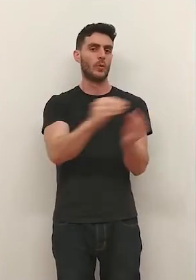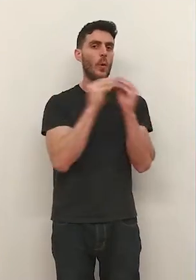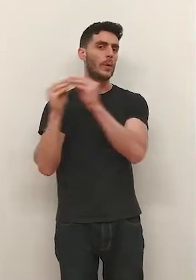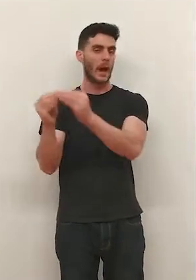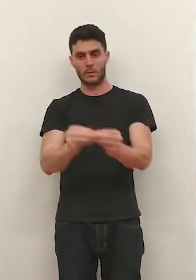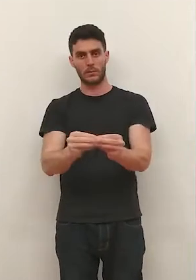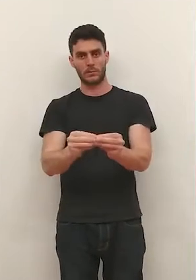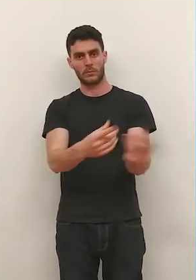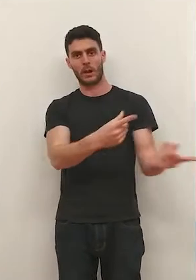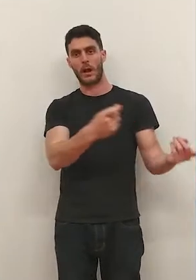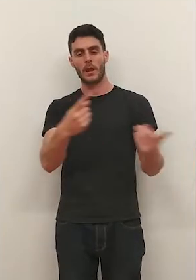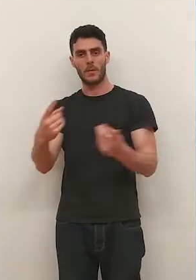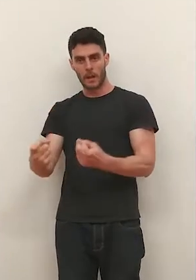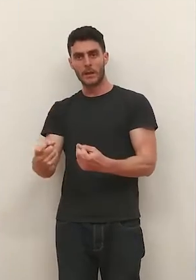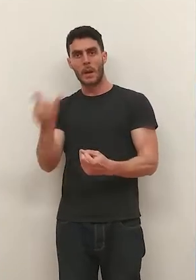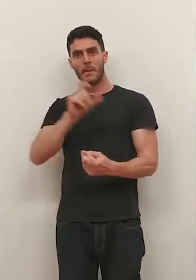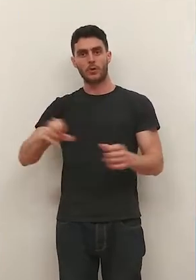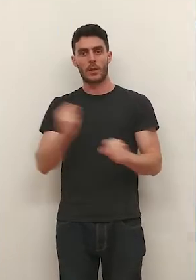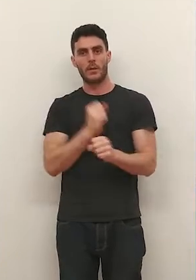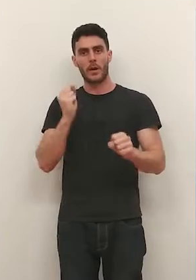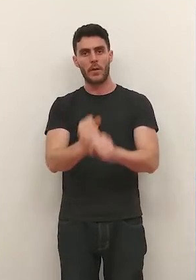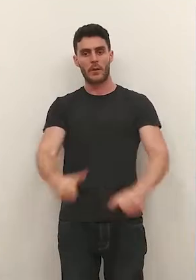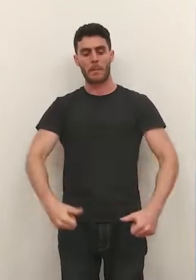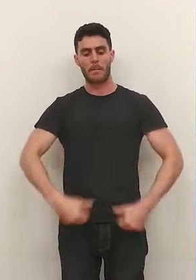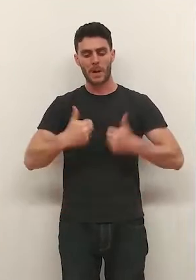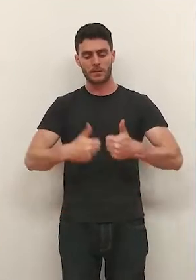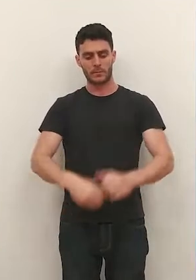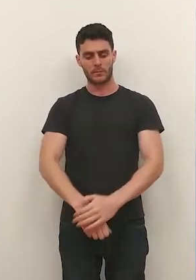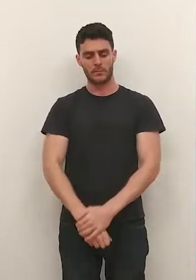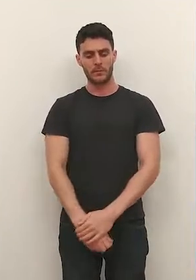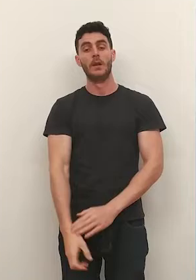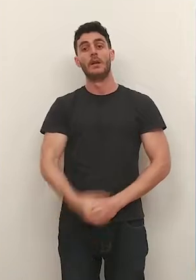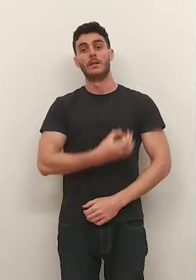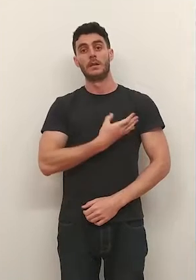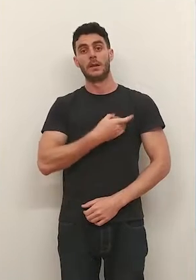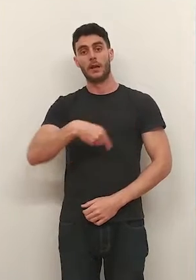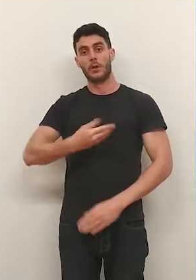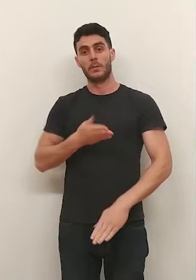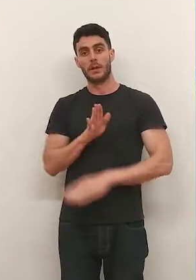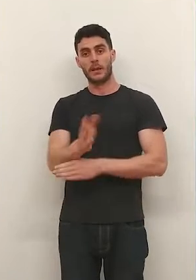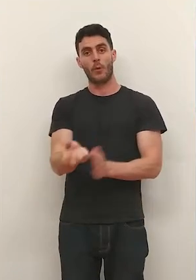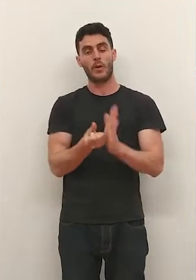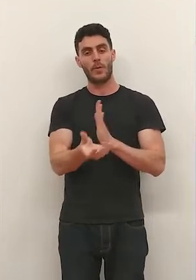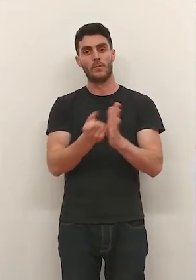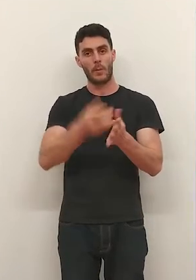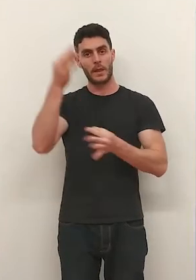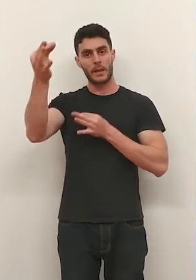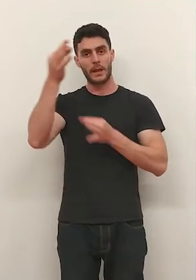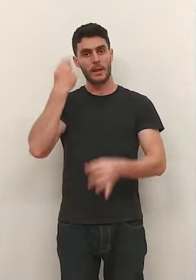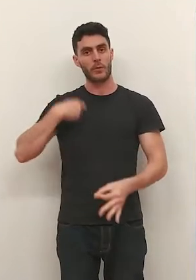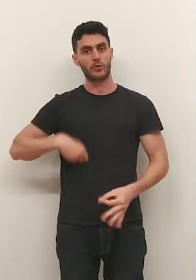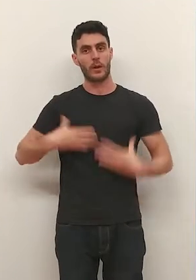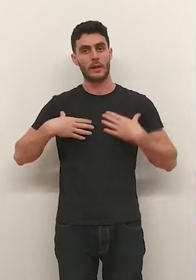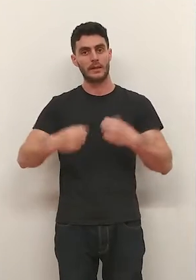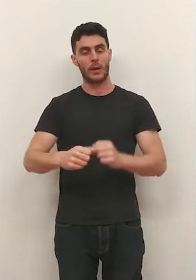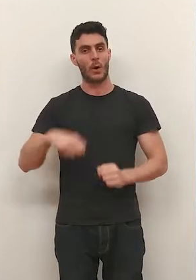unánime. Nos hace falta más gente. El sindicato ha presentado hoy un informe detallando la escasez de